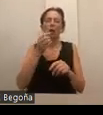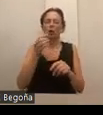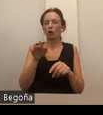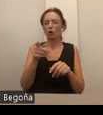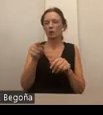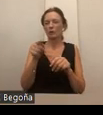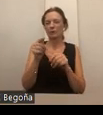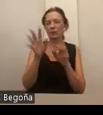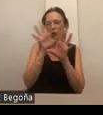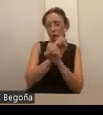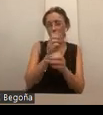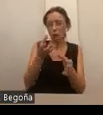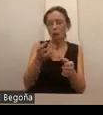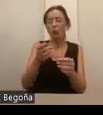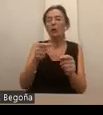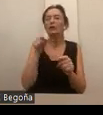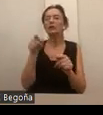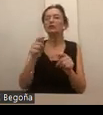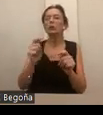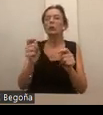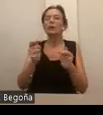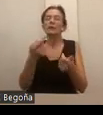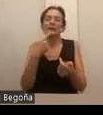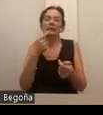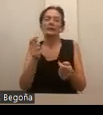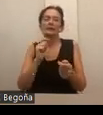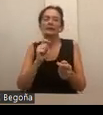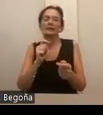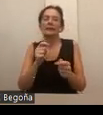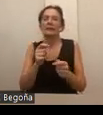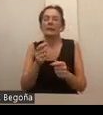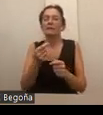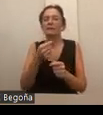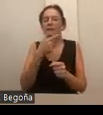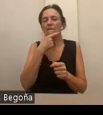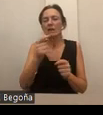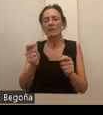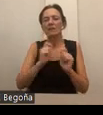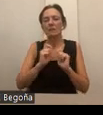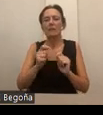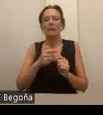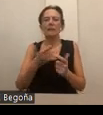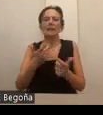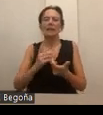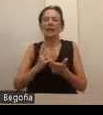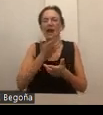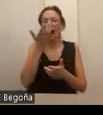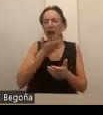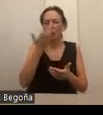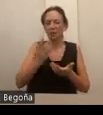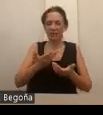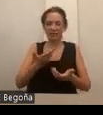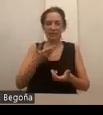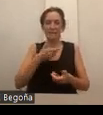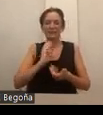una capacidad de quemar calorías muchísimo mayor que el tejido adiposo blanco o amarillo que tenemos la